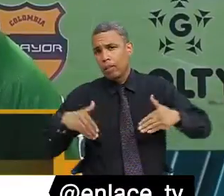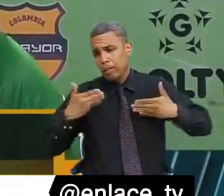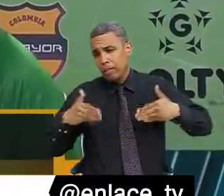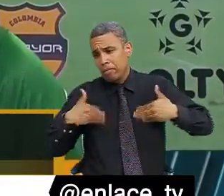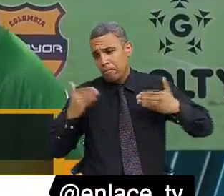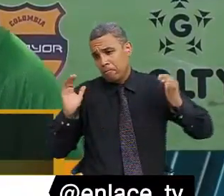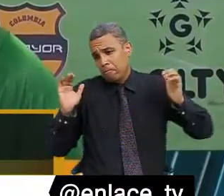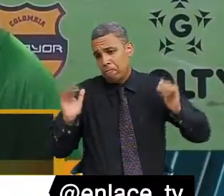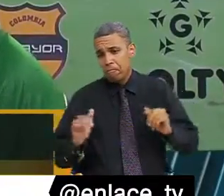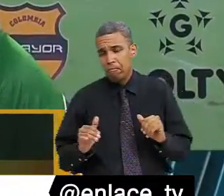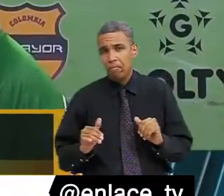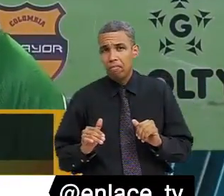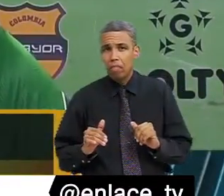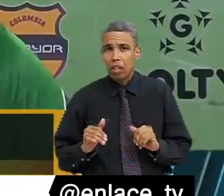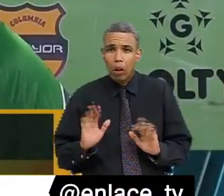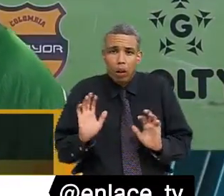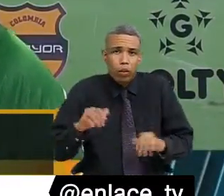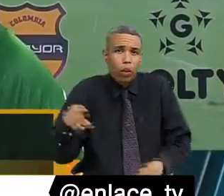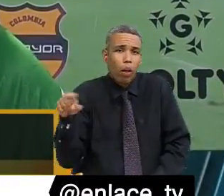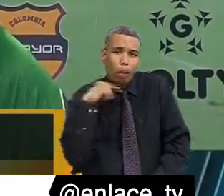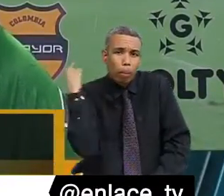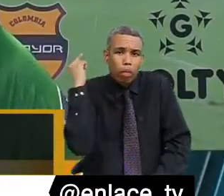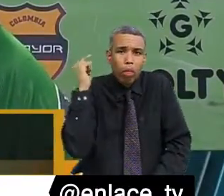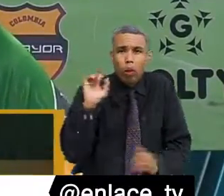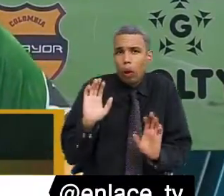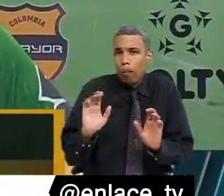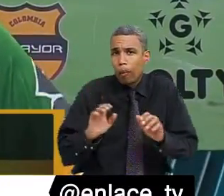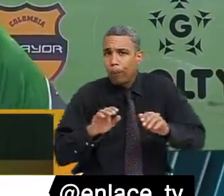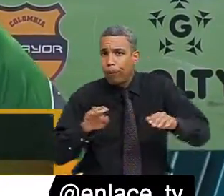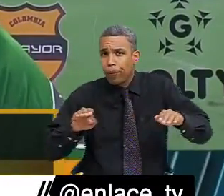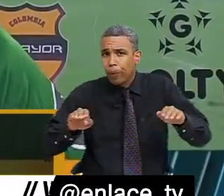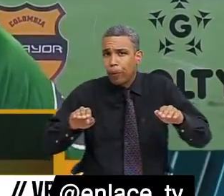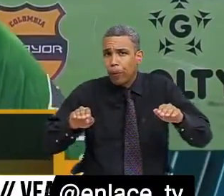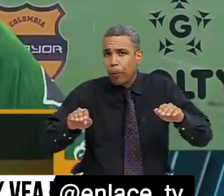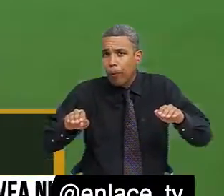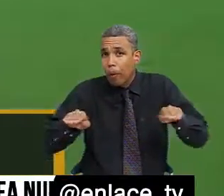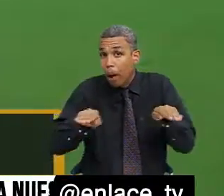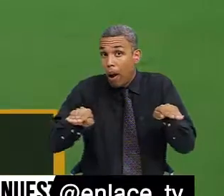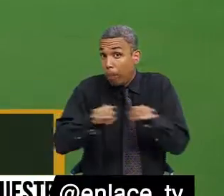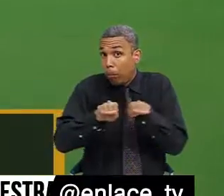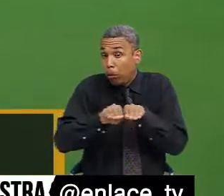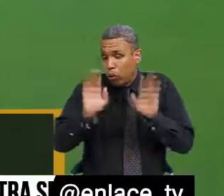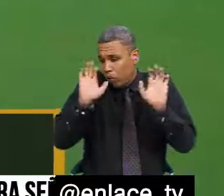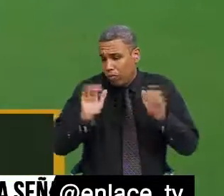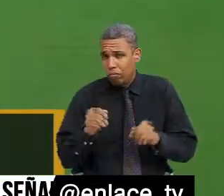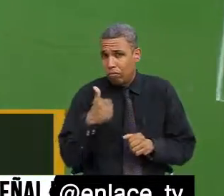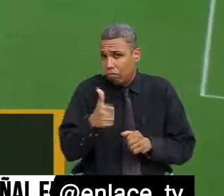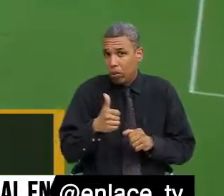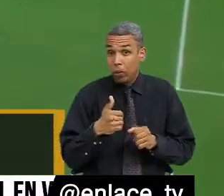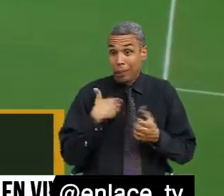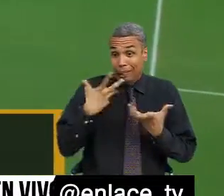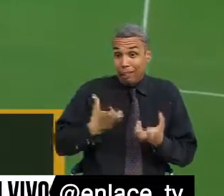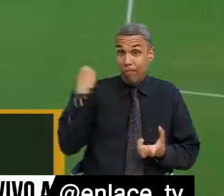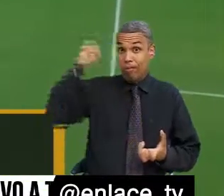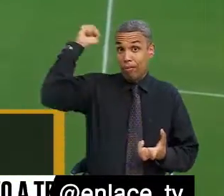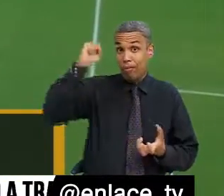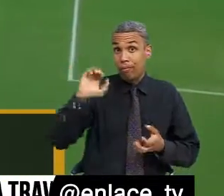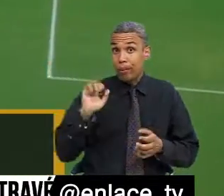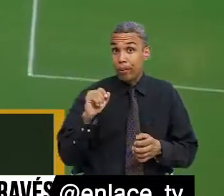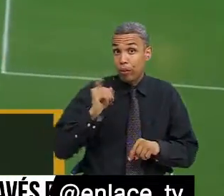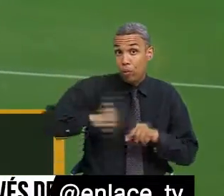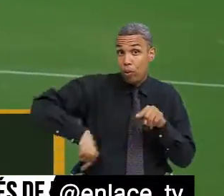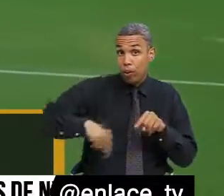vinimos a arrasar un punto, 3 puntos, se nos dio un punto. Bueno, se hizo lo imposible para ganar, pero